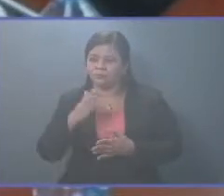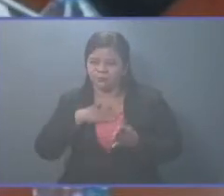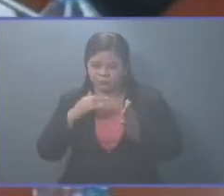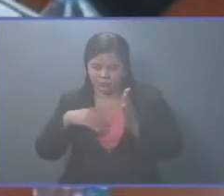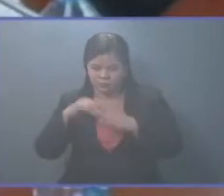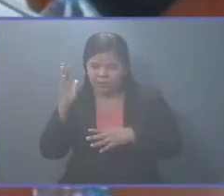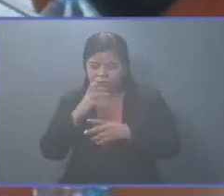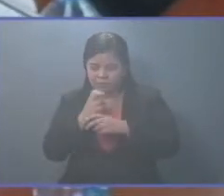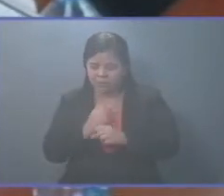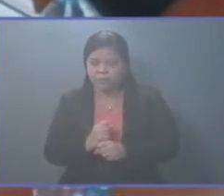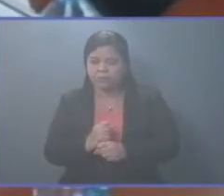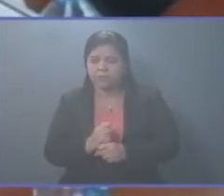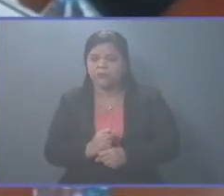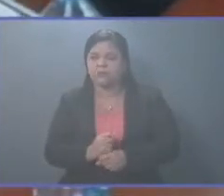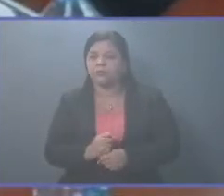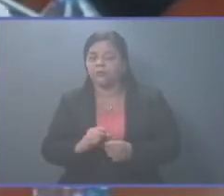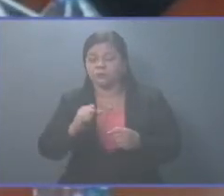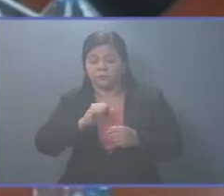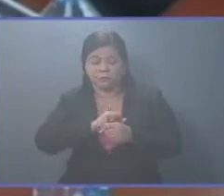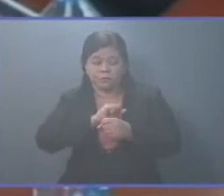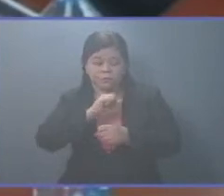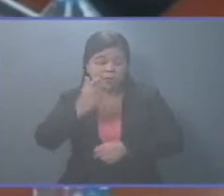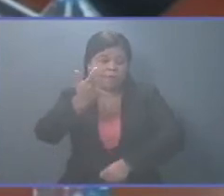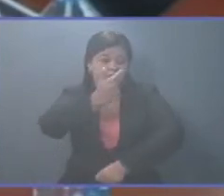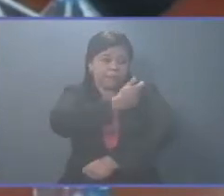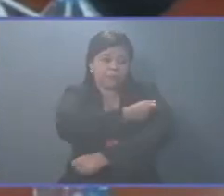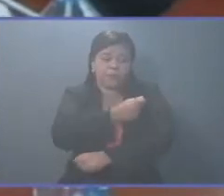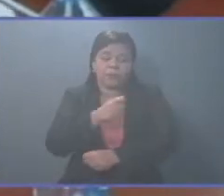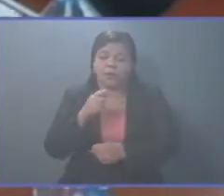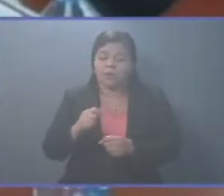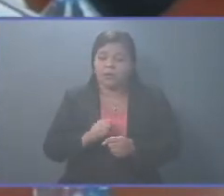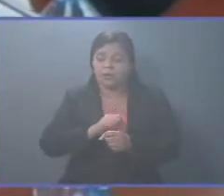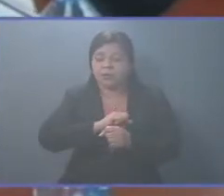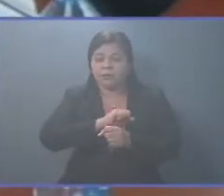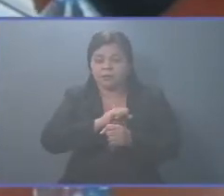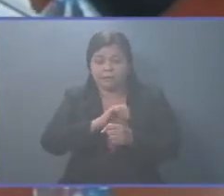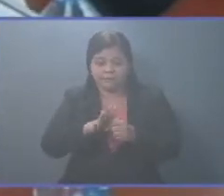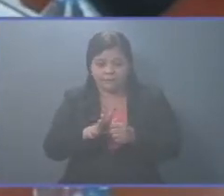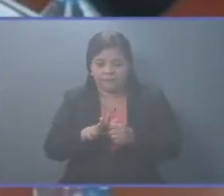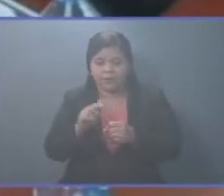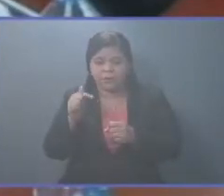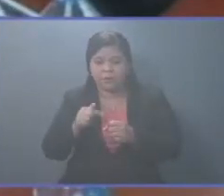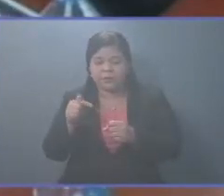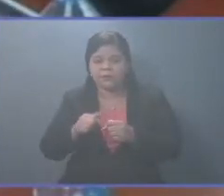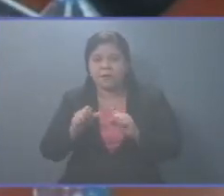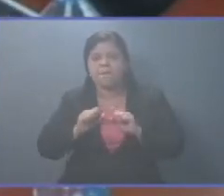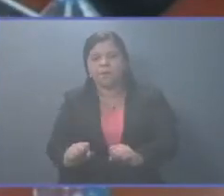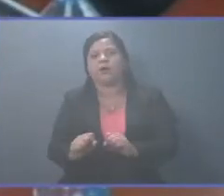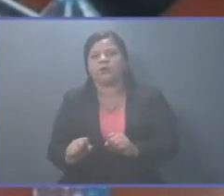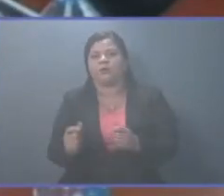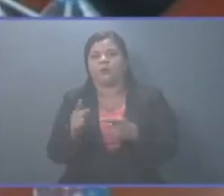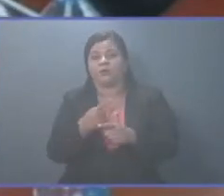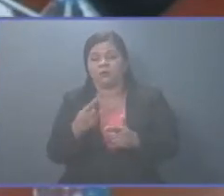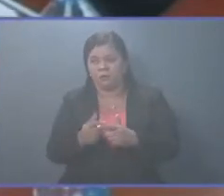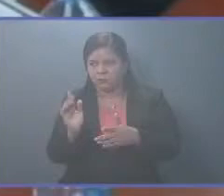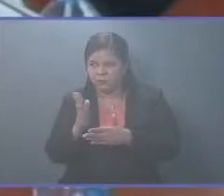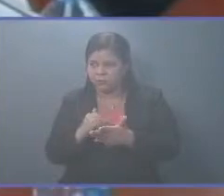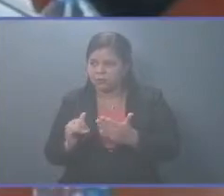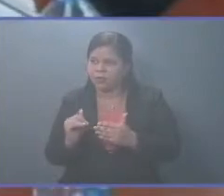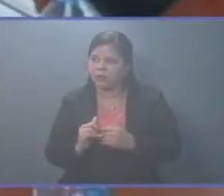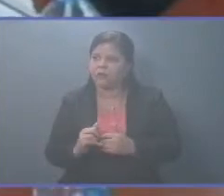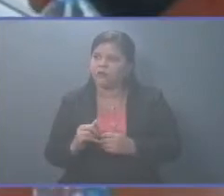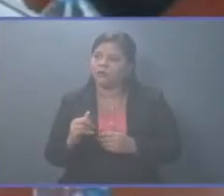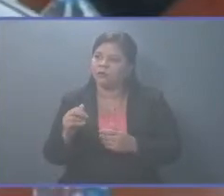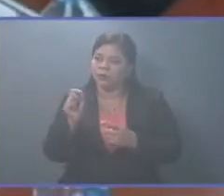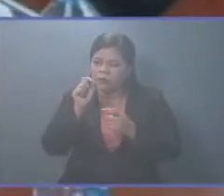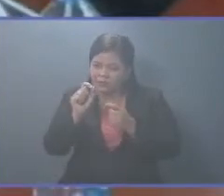con una seguridad bastante grande es una vacuna que fuera de virus muerto, O sea que el virus entrara muerto en nuestro organismo. Estas son porciones